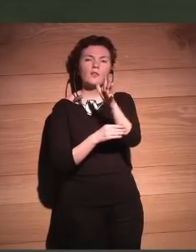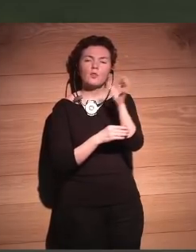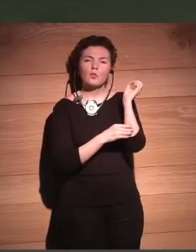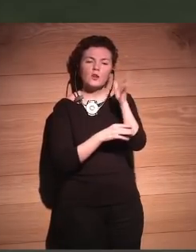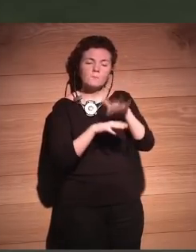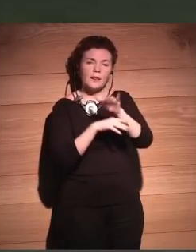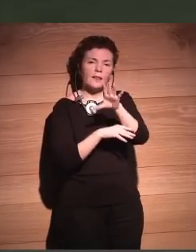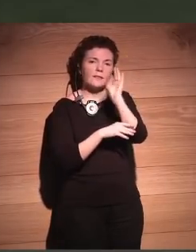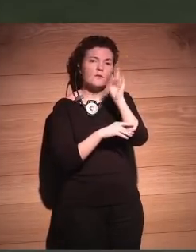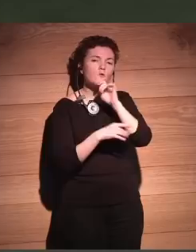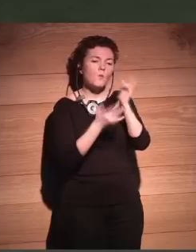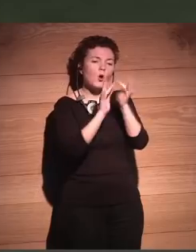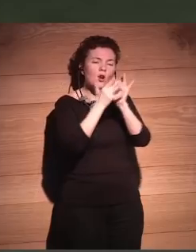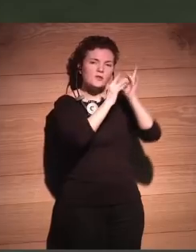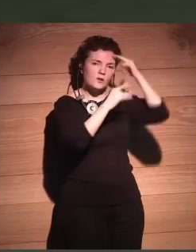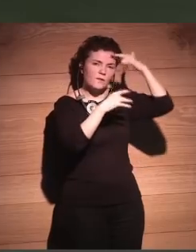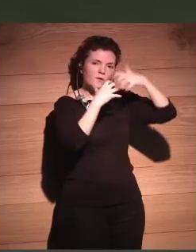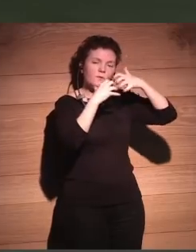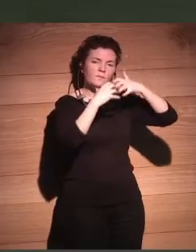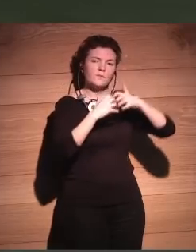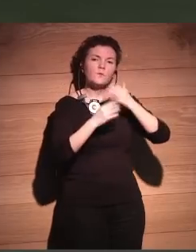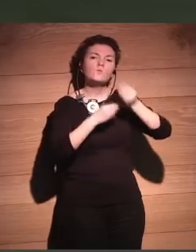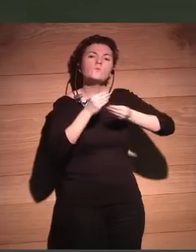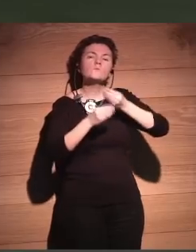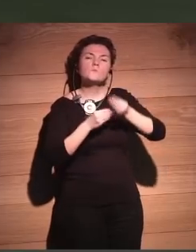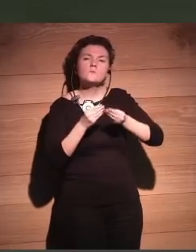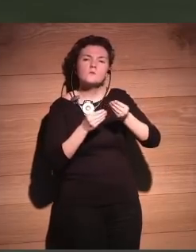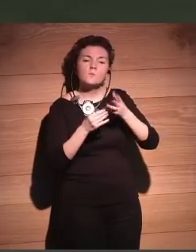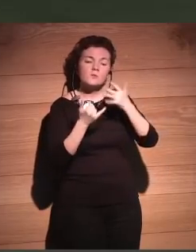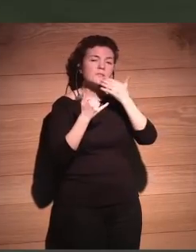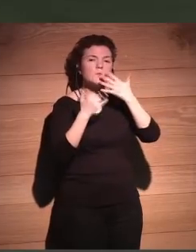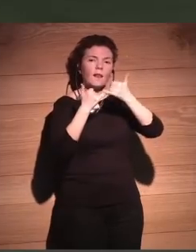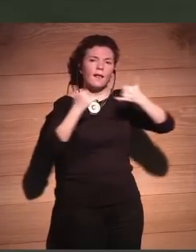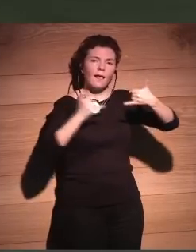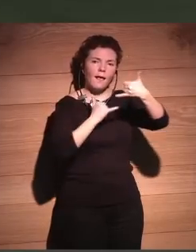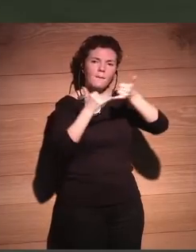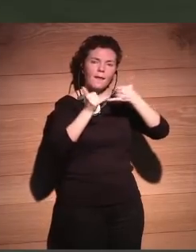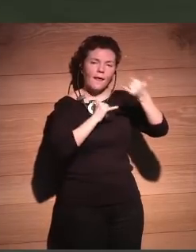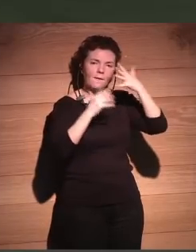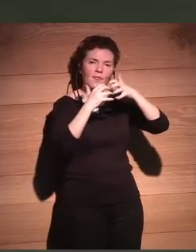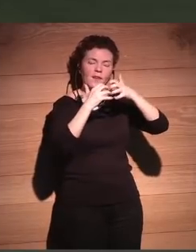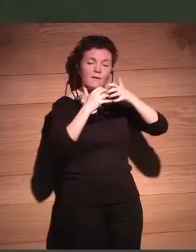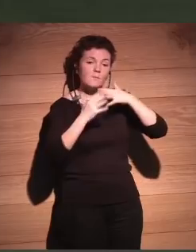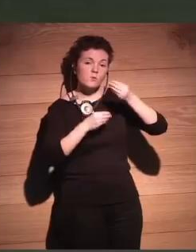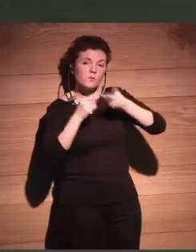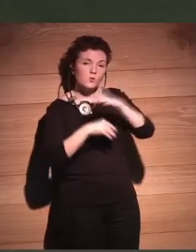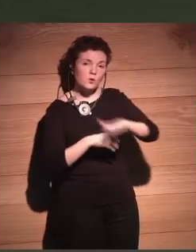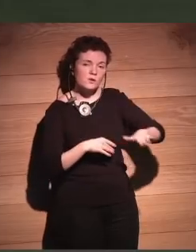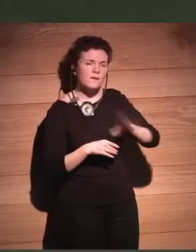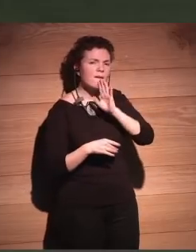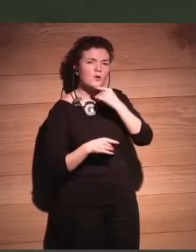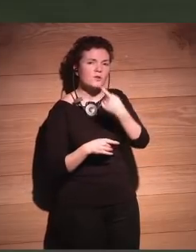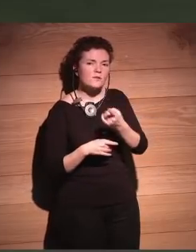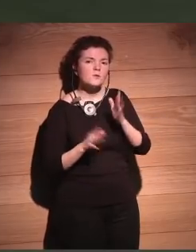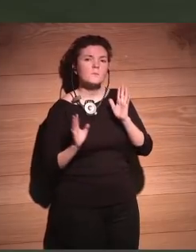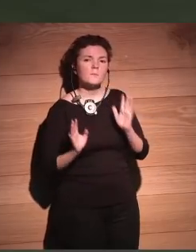entender cómo son las conexiones cerebrales y utilizamos ese cableado cerebral. Y es lo que hacemos con los niños, no te lo he contado antes,